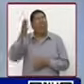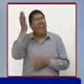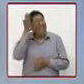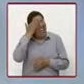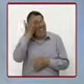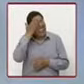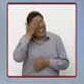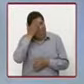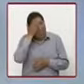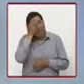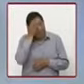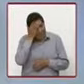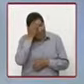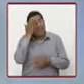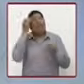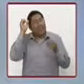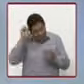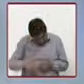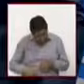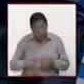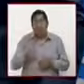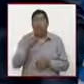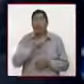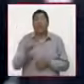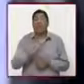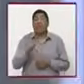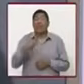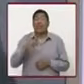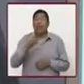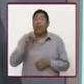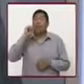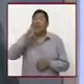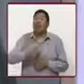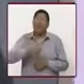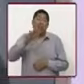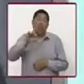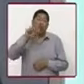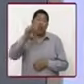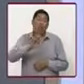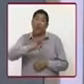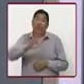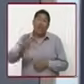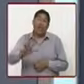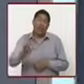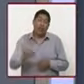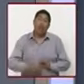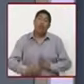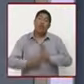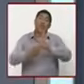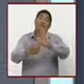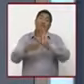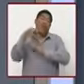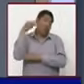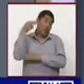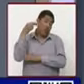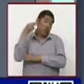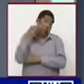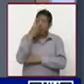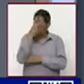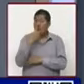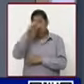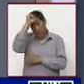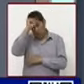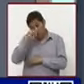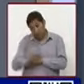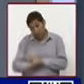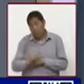es. Carlos Sago. Mañana a las 8:45 se lo presenta en un hotel de la zona sur.